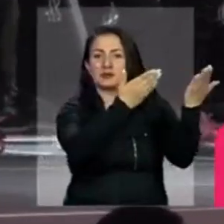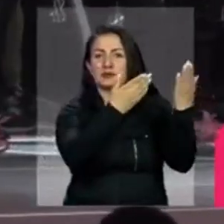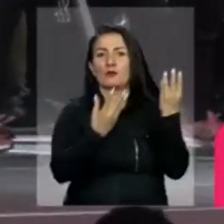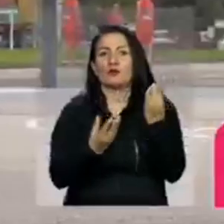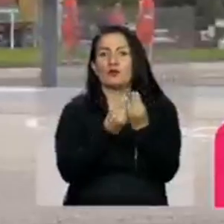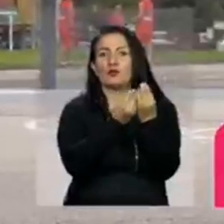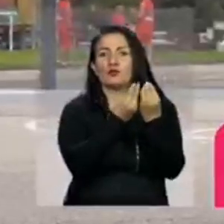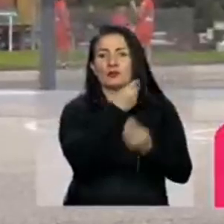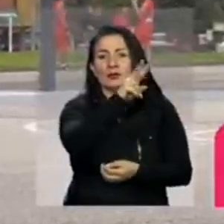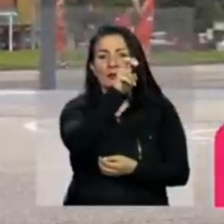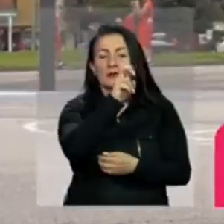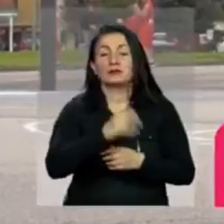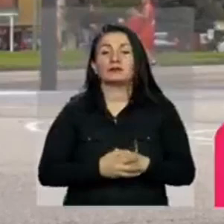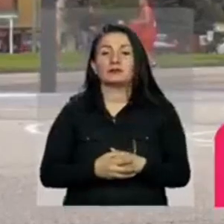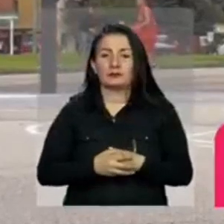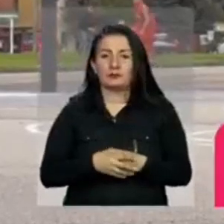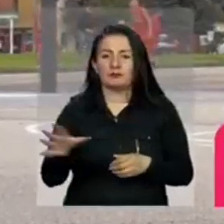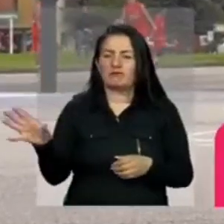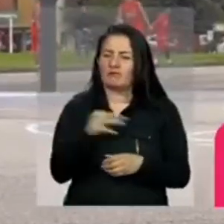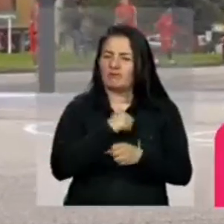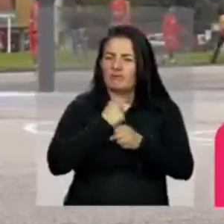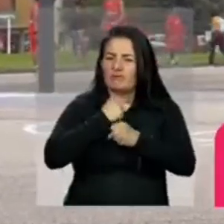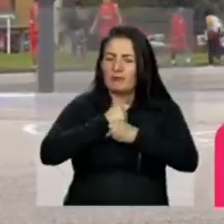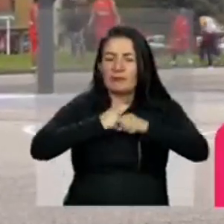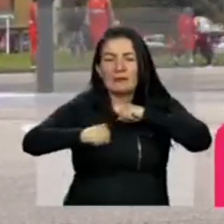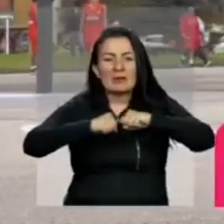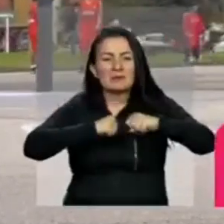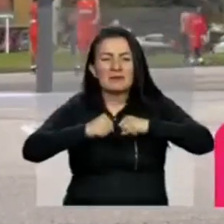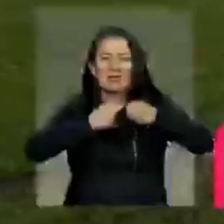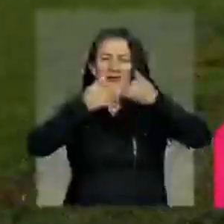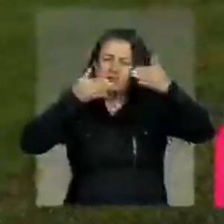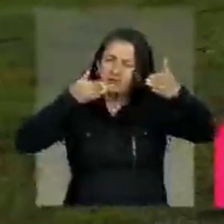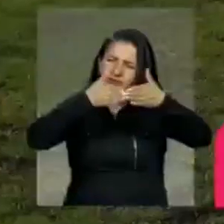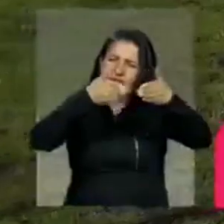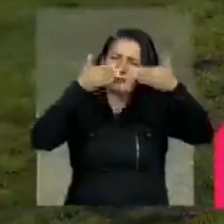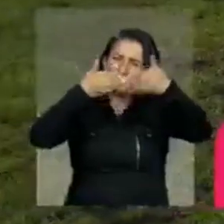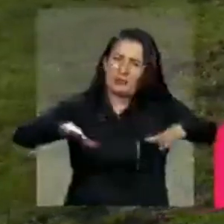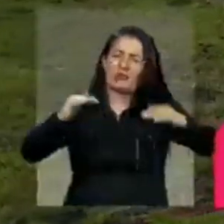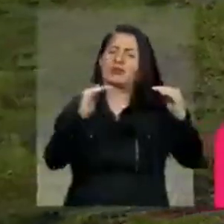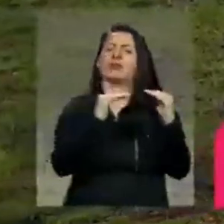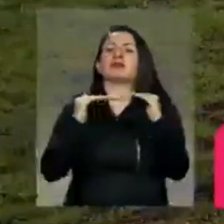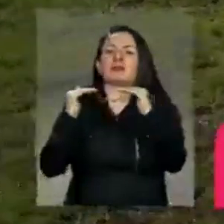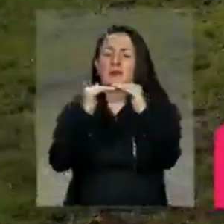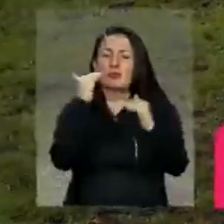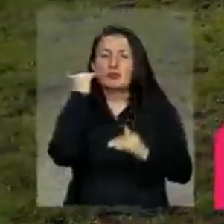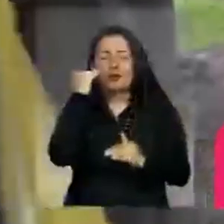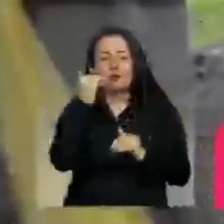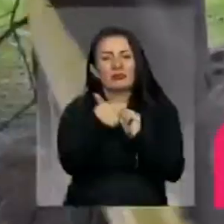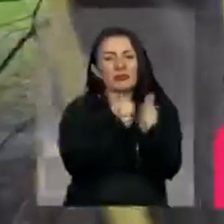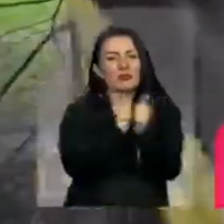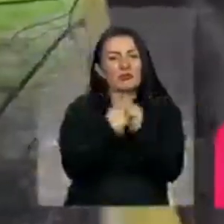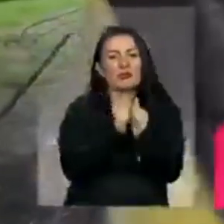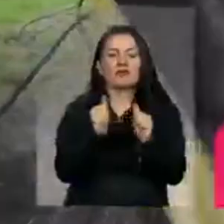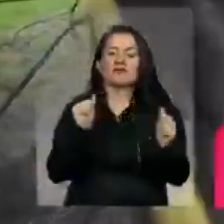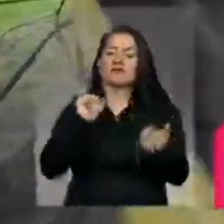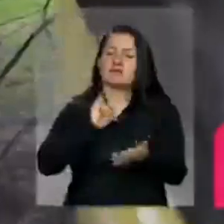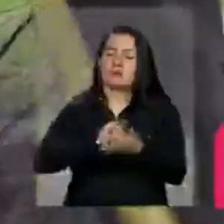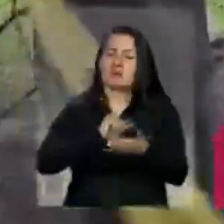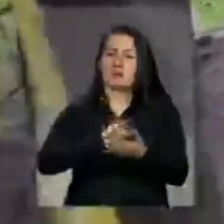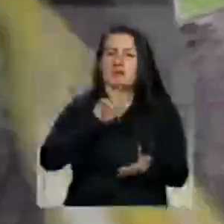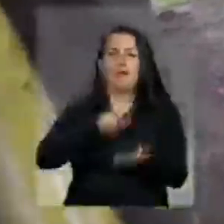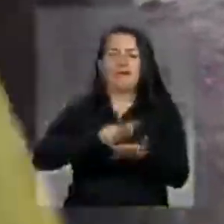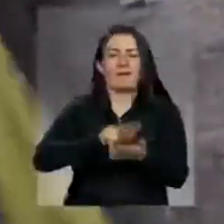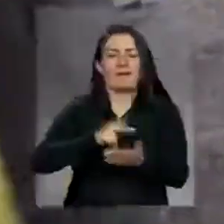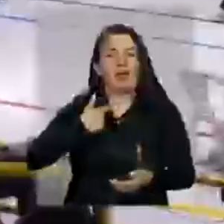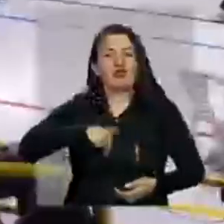sub-17. Hay mucho trabajo para hacer para reducir la brecha y generar un espacio de igualdad en el que las mujeres deportistas tengan las mismas garantías de los